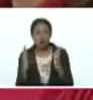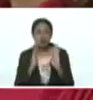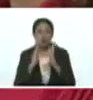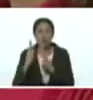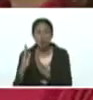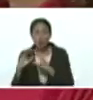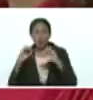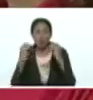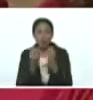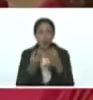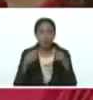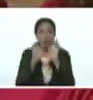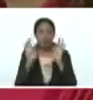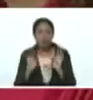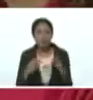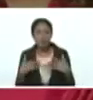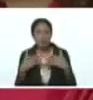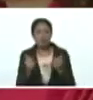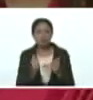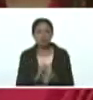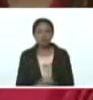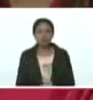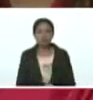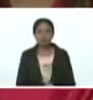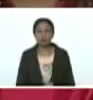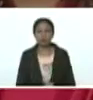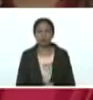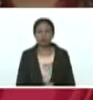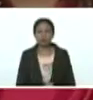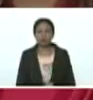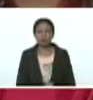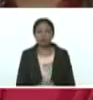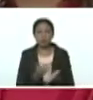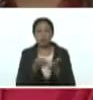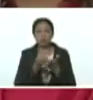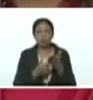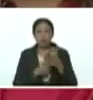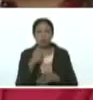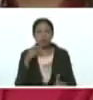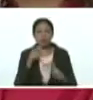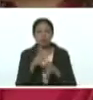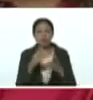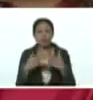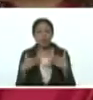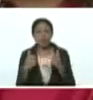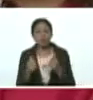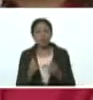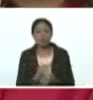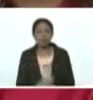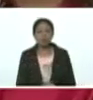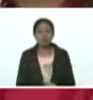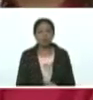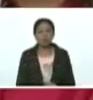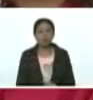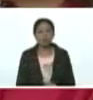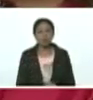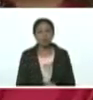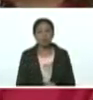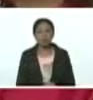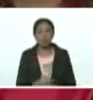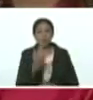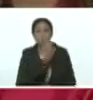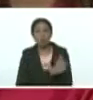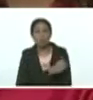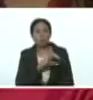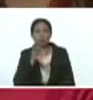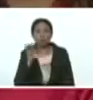Organización Panamericana de la Salud, una cooperación directa de la Organización Panamericana de la Salud a los hospitales